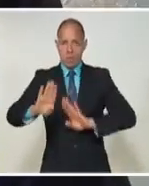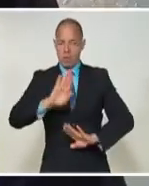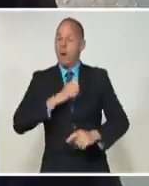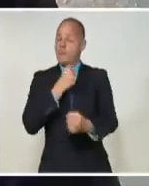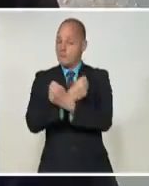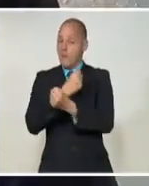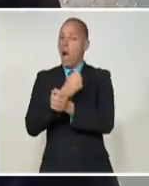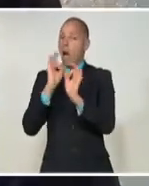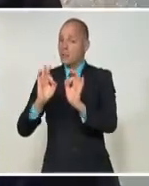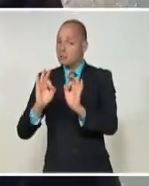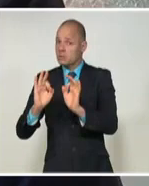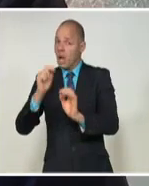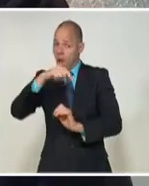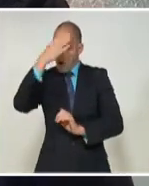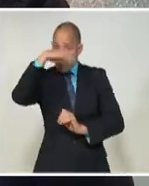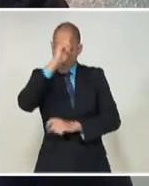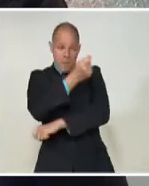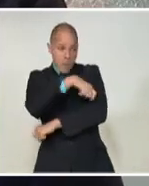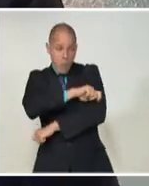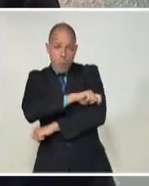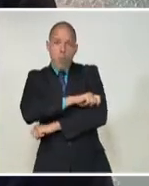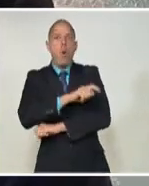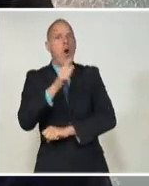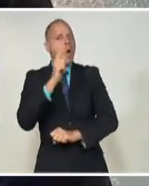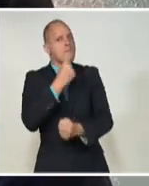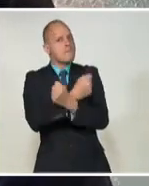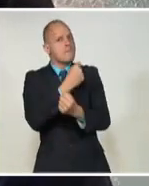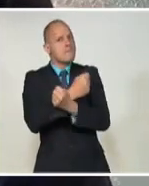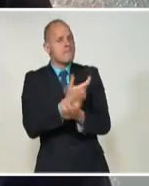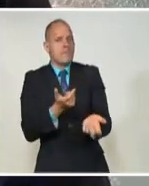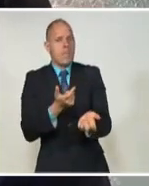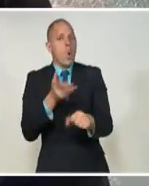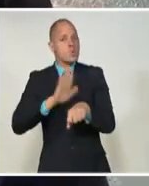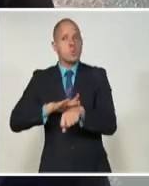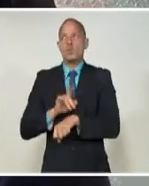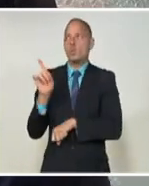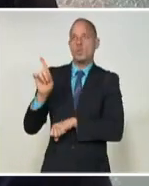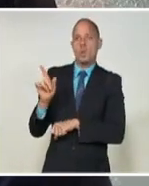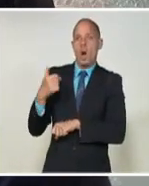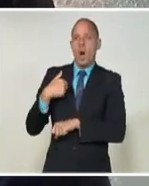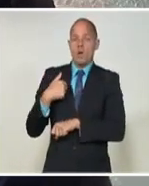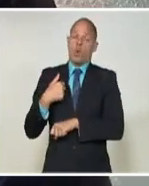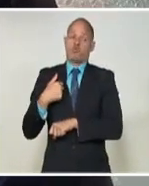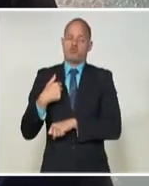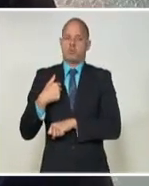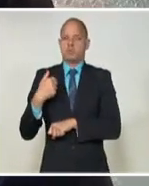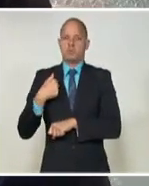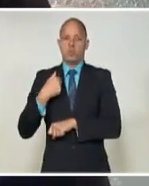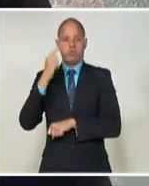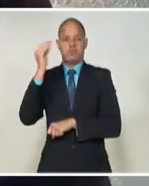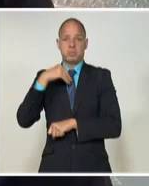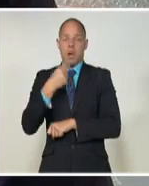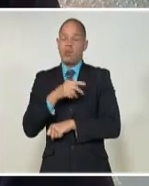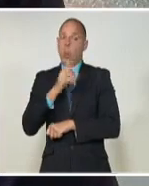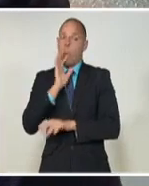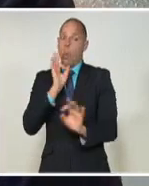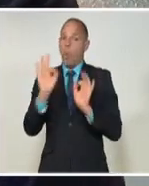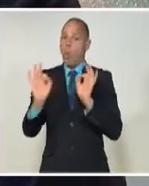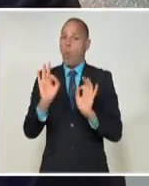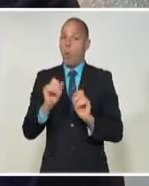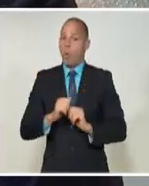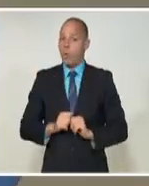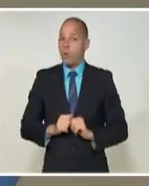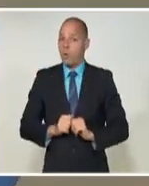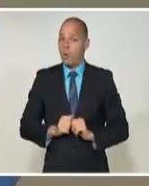corre la nación todos los días. Y eso te genera un compromiso extraordinario. O sea, uno sabe, descubre el valor de lo